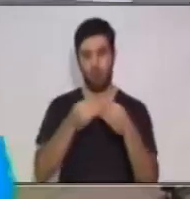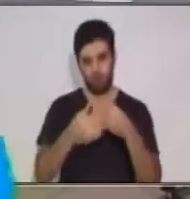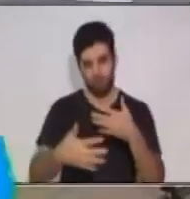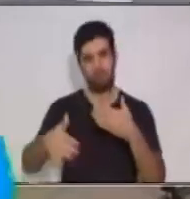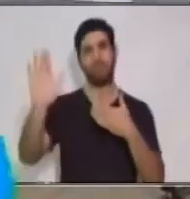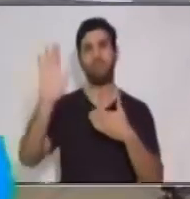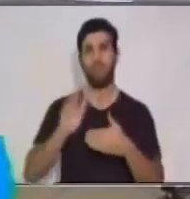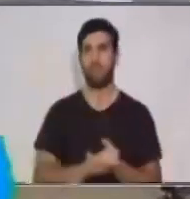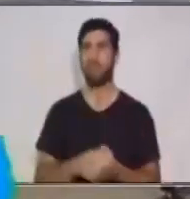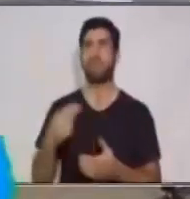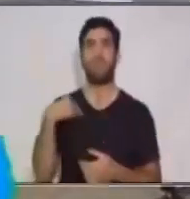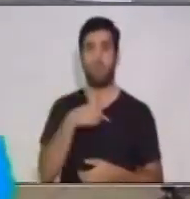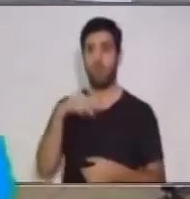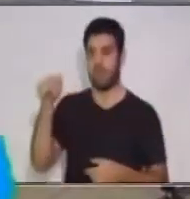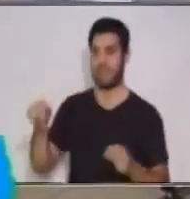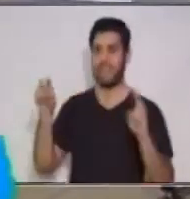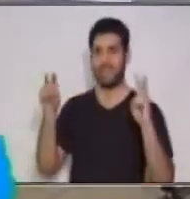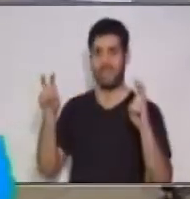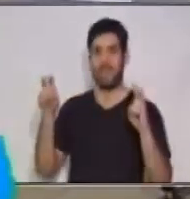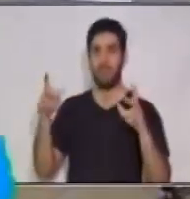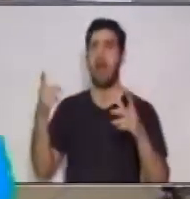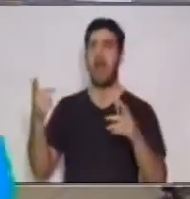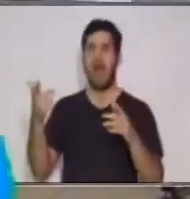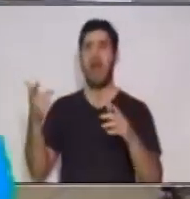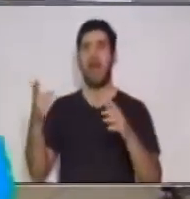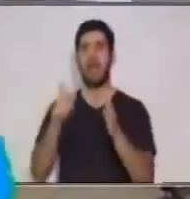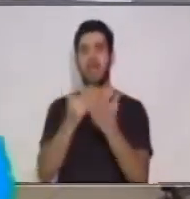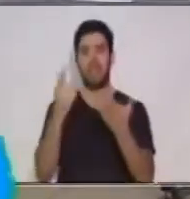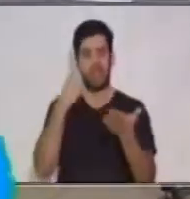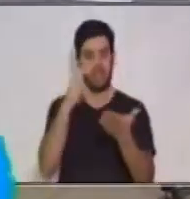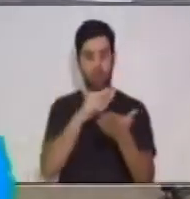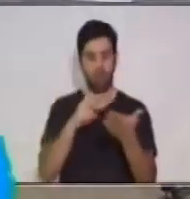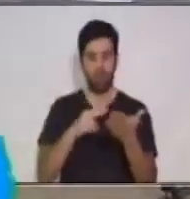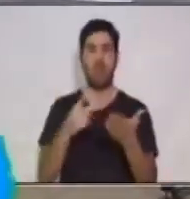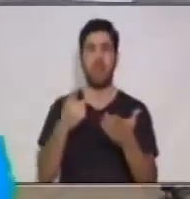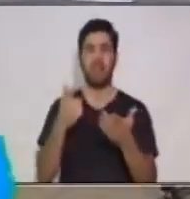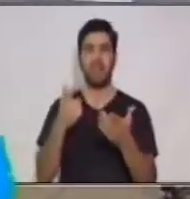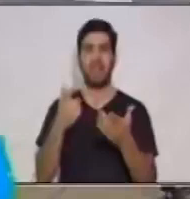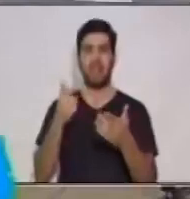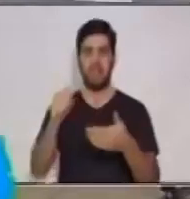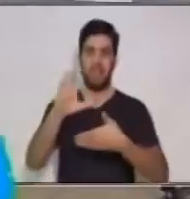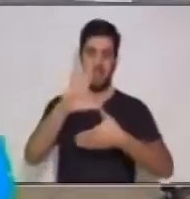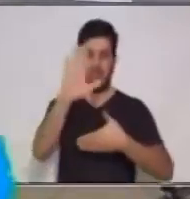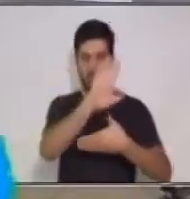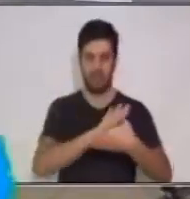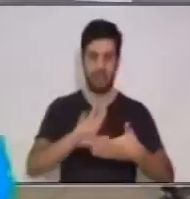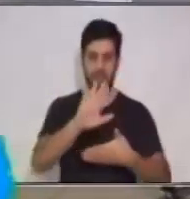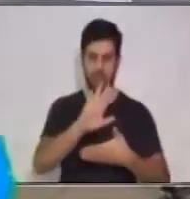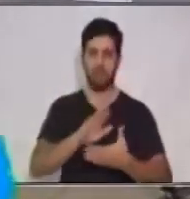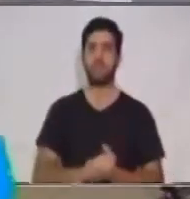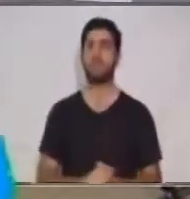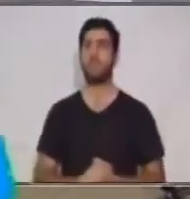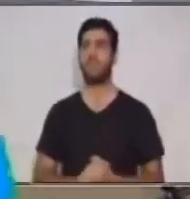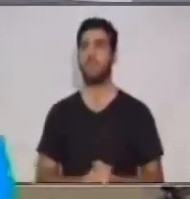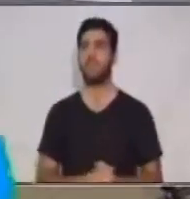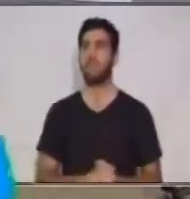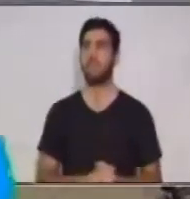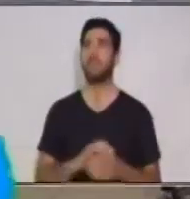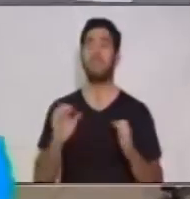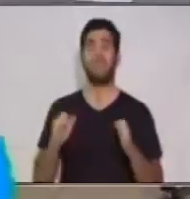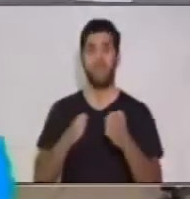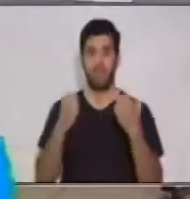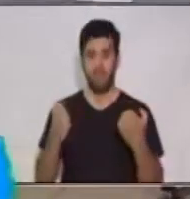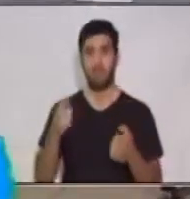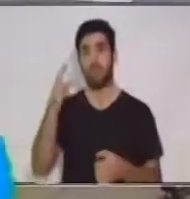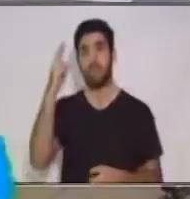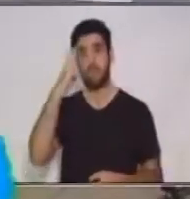de la literatura hispanoamericana y pues en sí de la literatura precolombina. Entonces